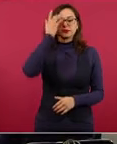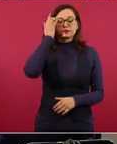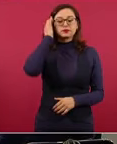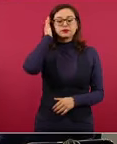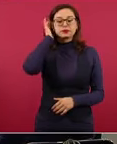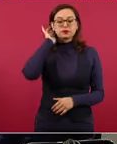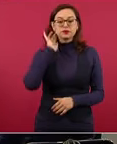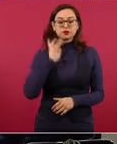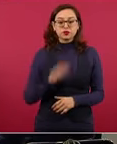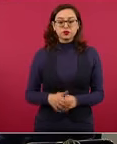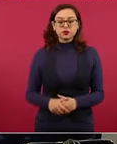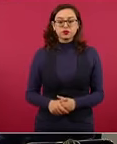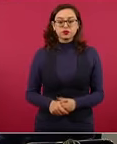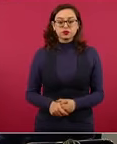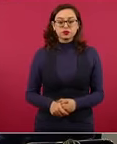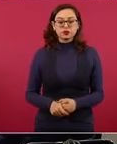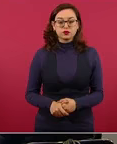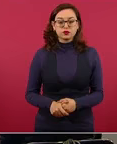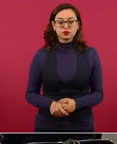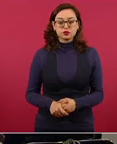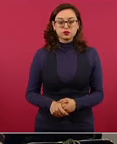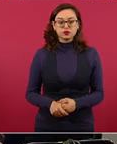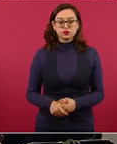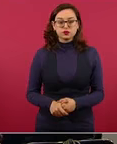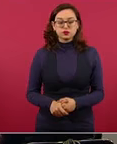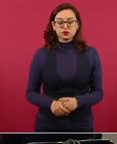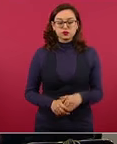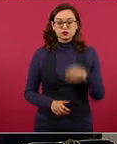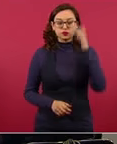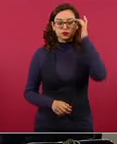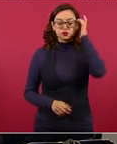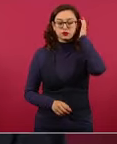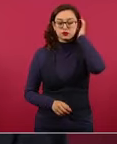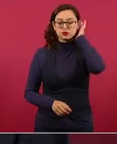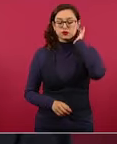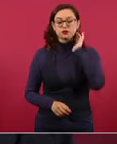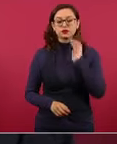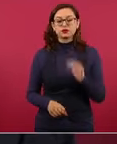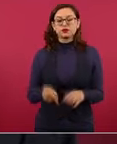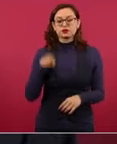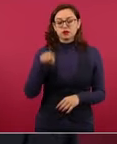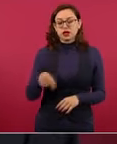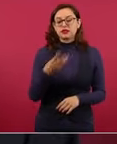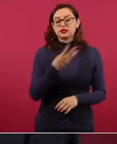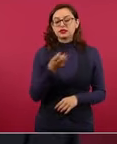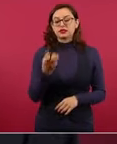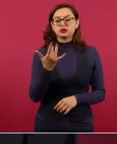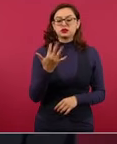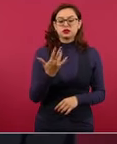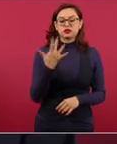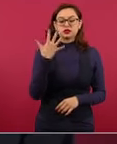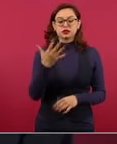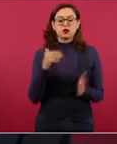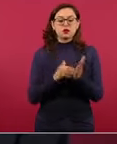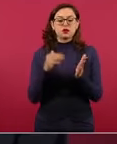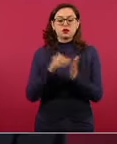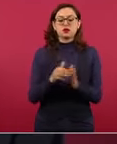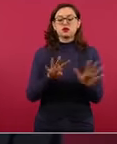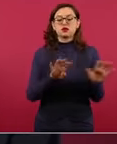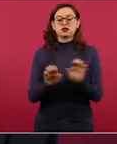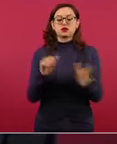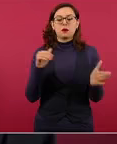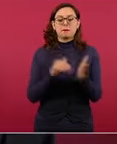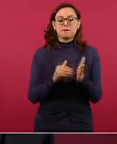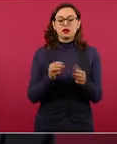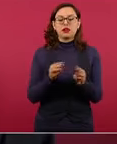superficiales se reciben en la zona metropolitana 355 millones 900 mil